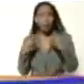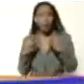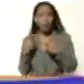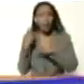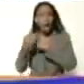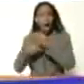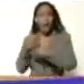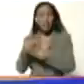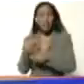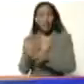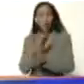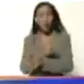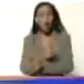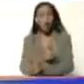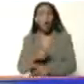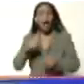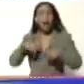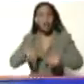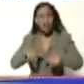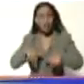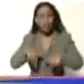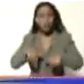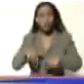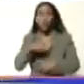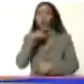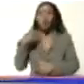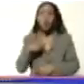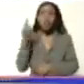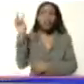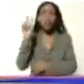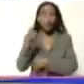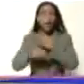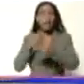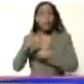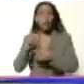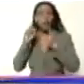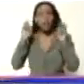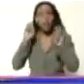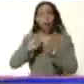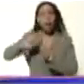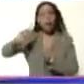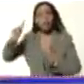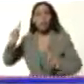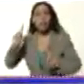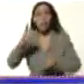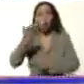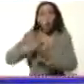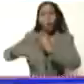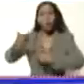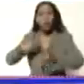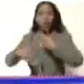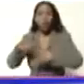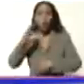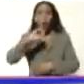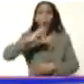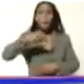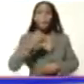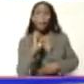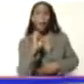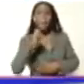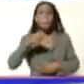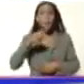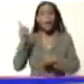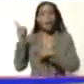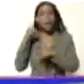jugado Rusia y Venezuela en materia energética, consolidando la declaración de cooperación de la OPEP Plus como